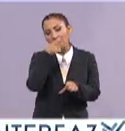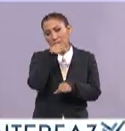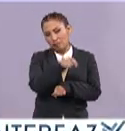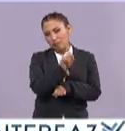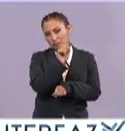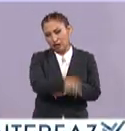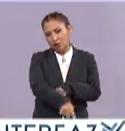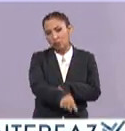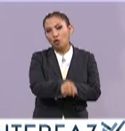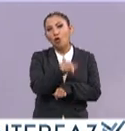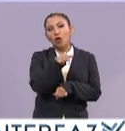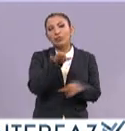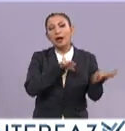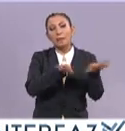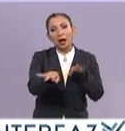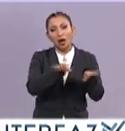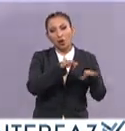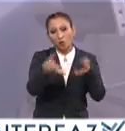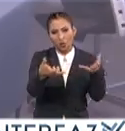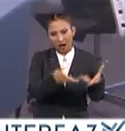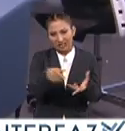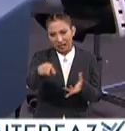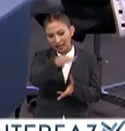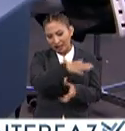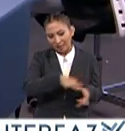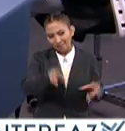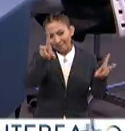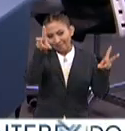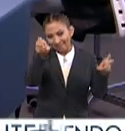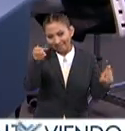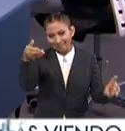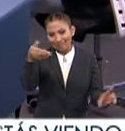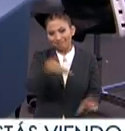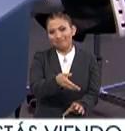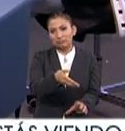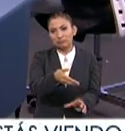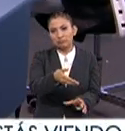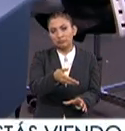pues precisamente del trabajo que hace esta escuela en materia de